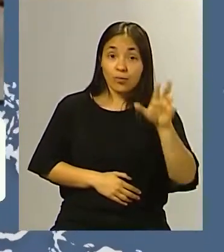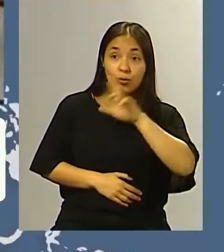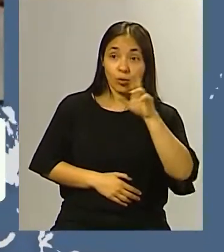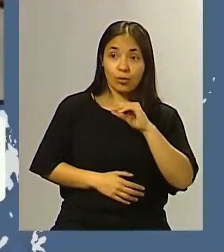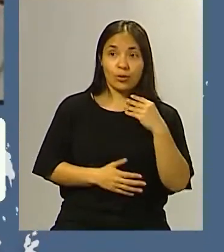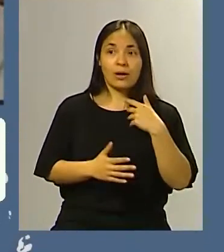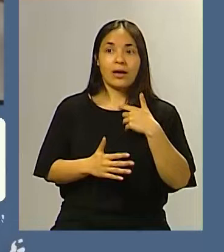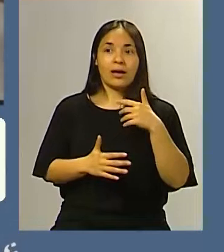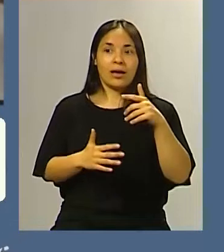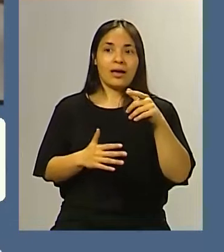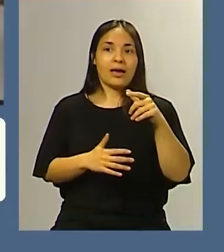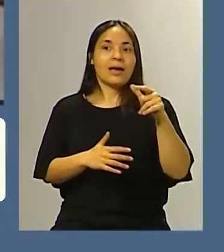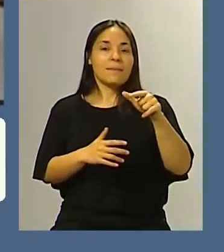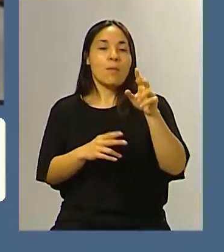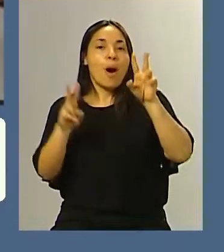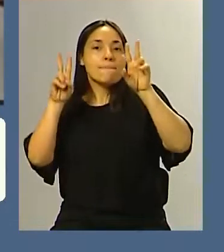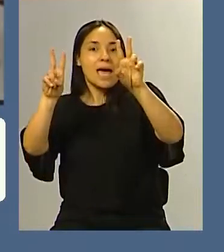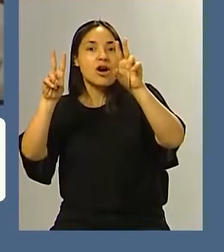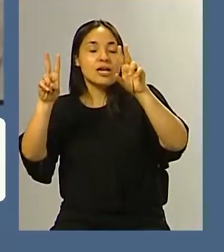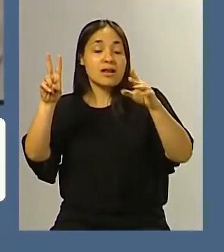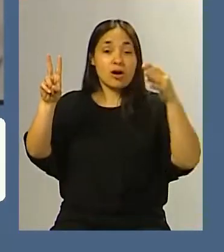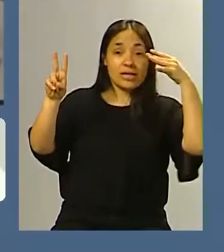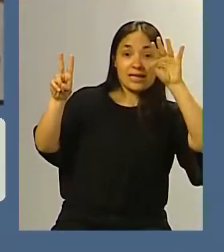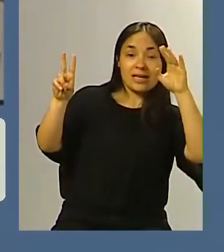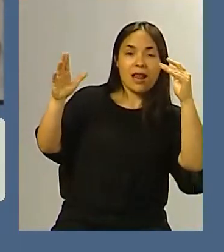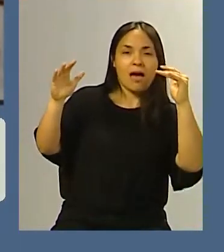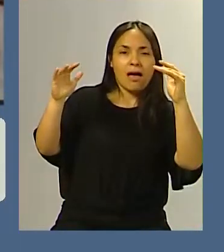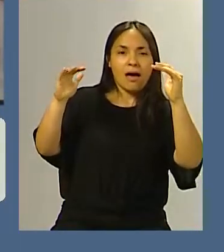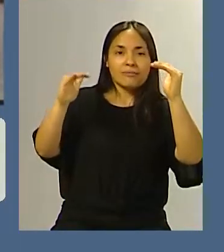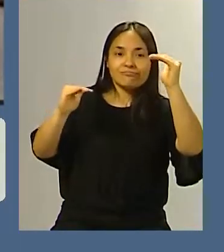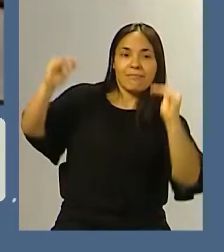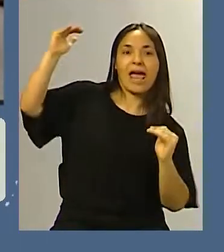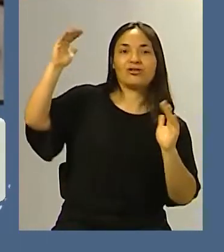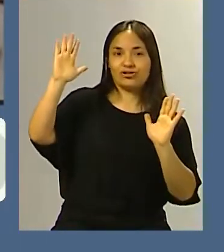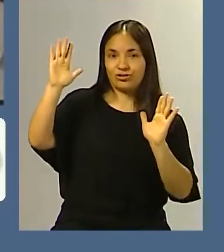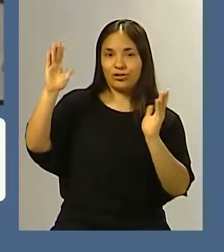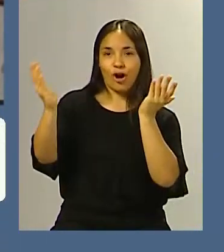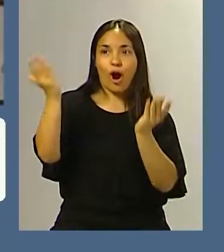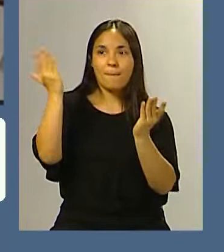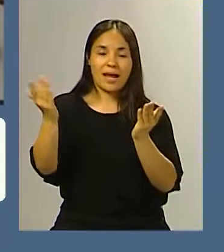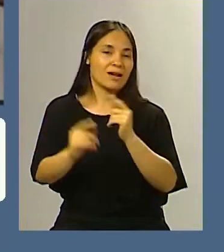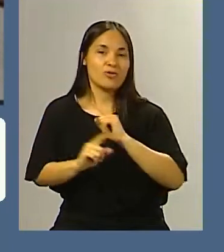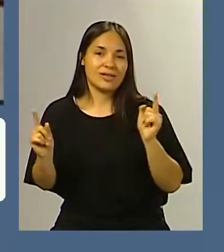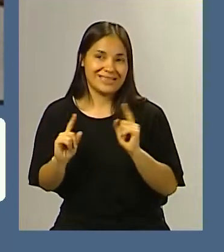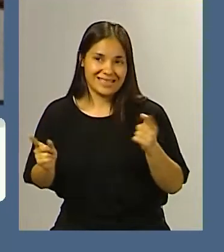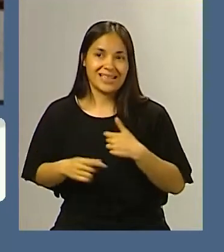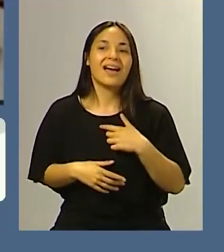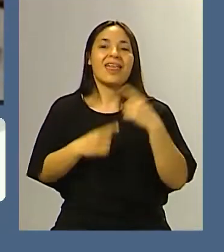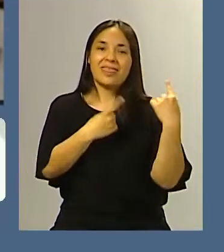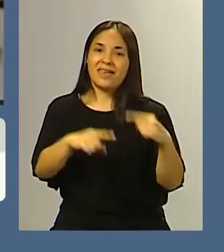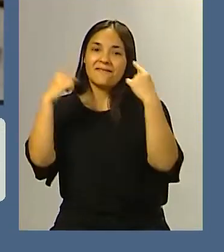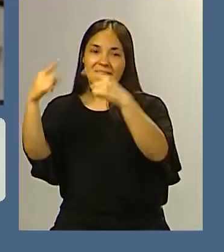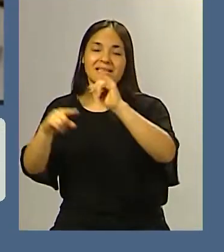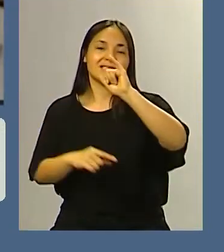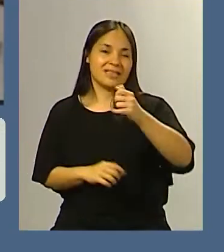más chica que el peronismo. Entonces, no son extrapolables un caso como el otro. Claro. Quería dejar claro esto. Hay una diferencia entre